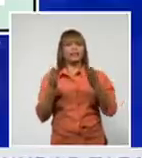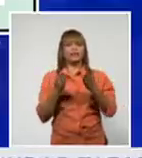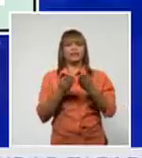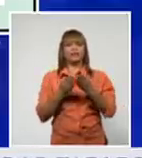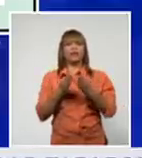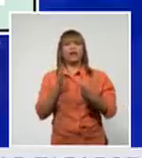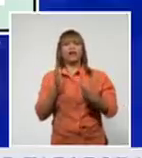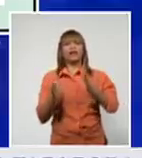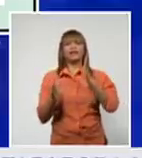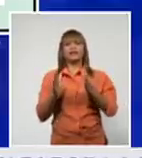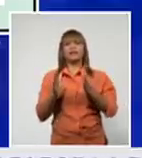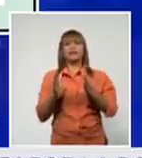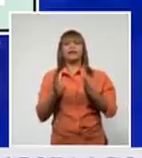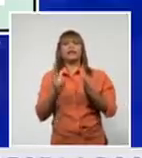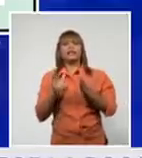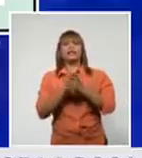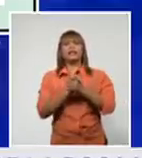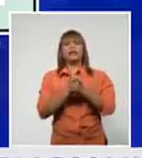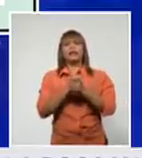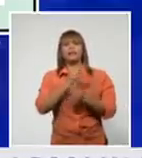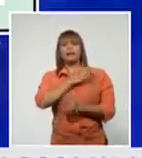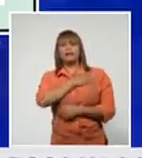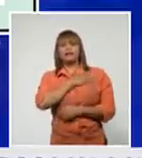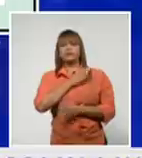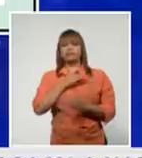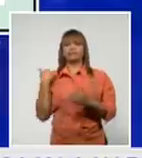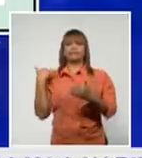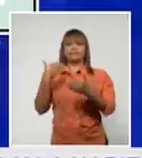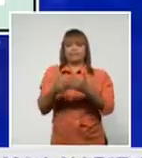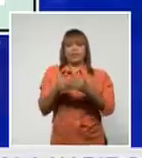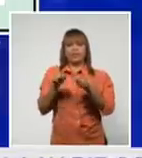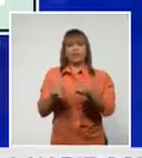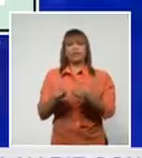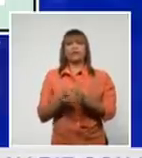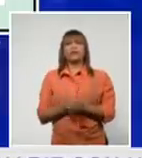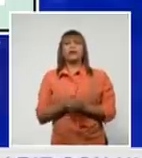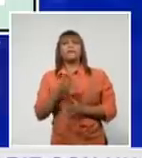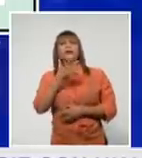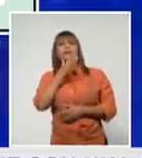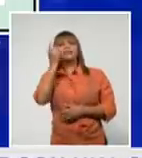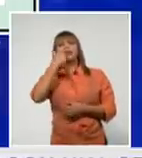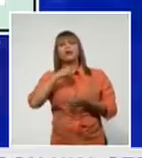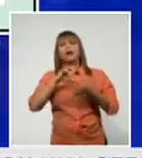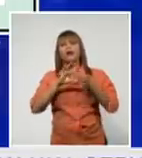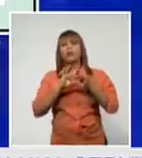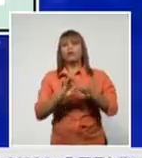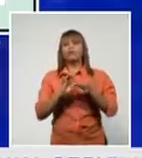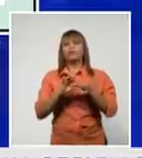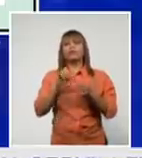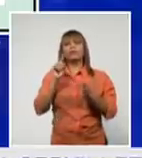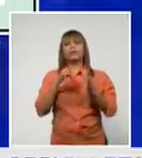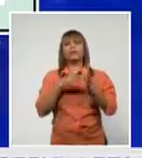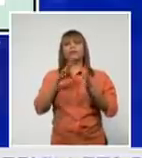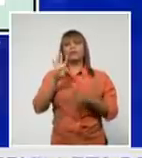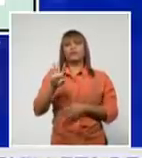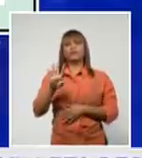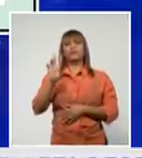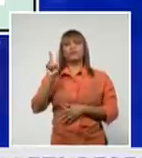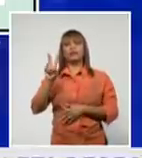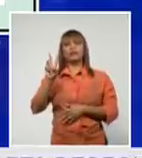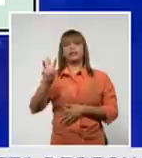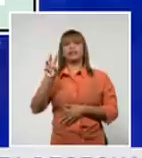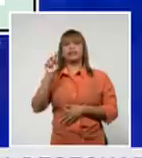desde marzo hasta la fecha. Similar a agosto, que fue de 1.432, pero es la